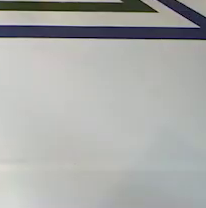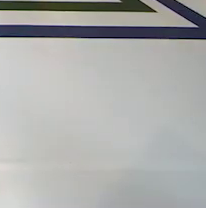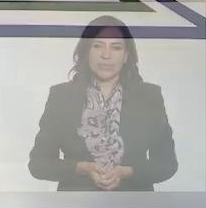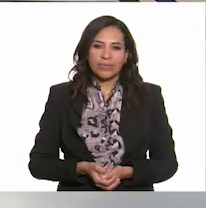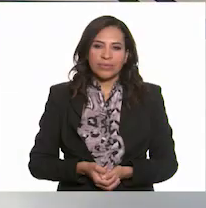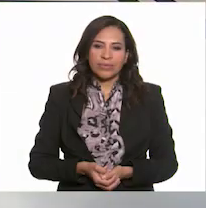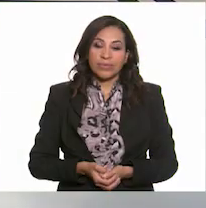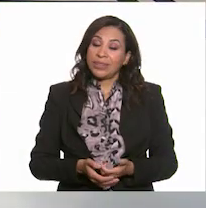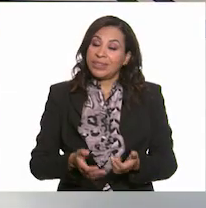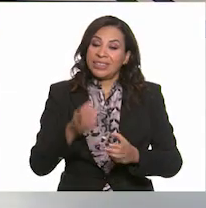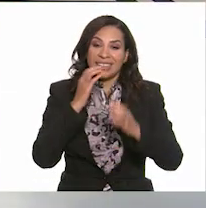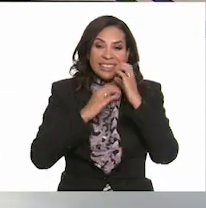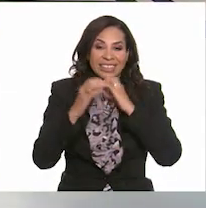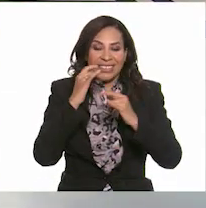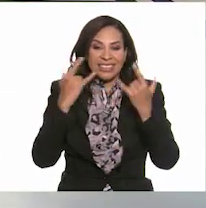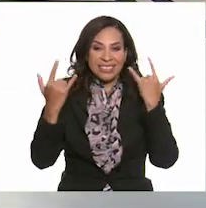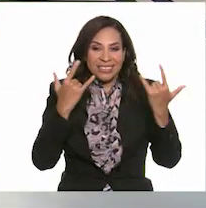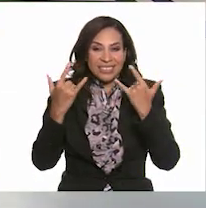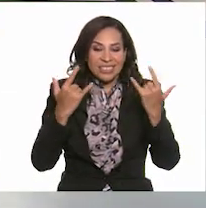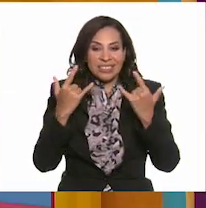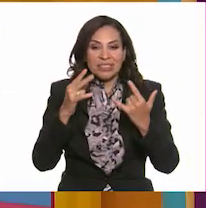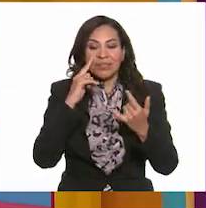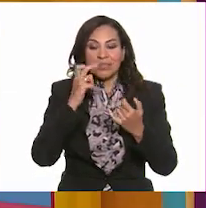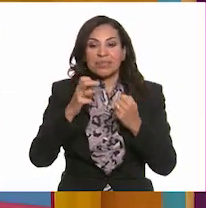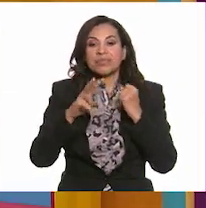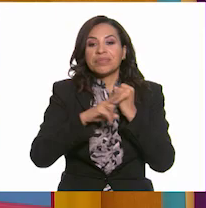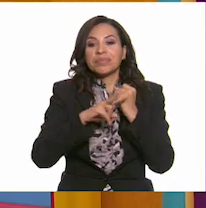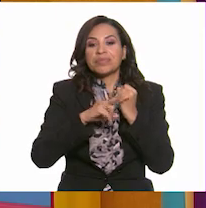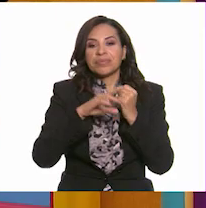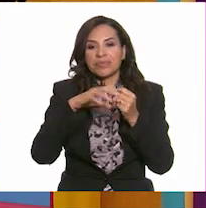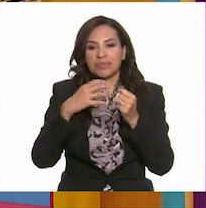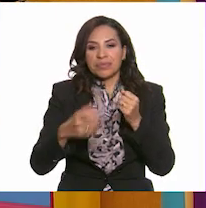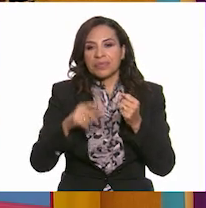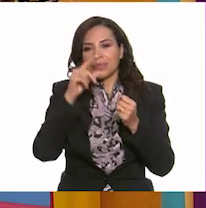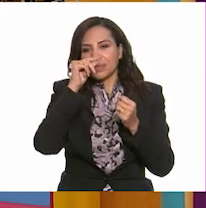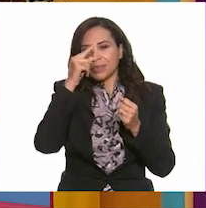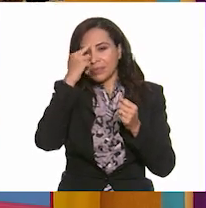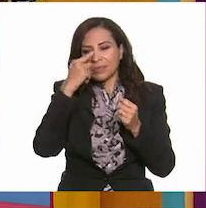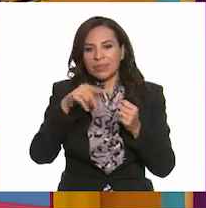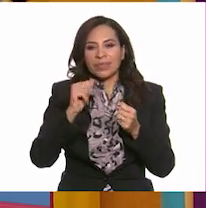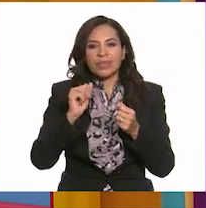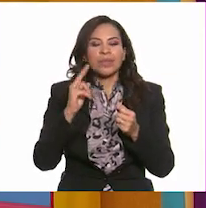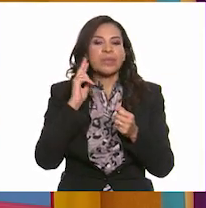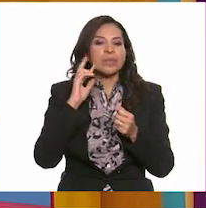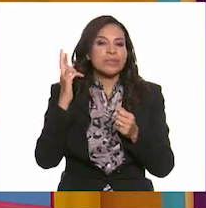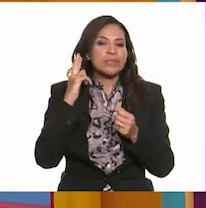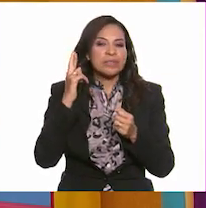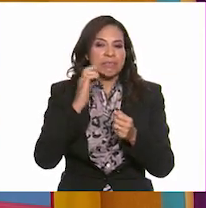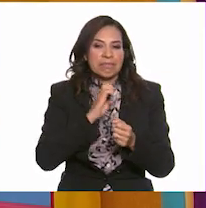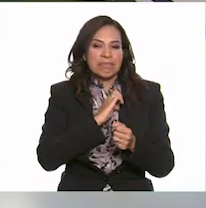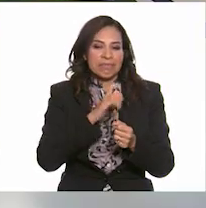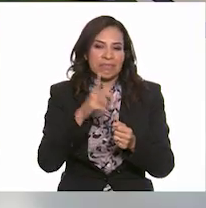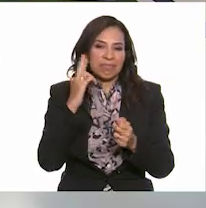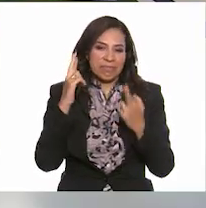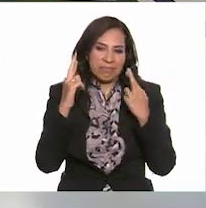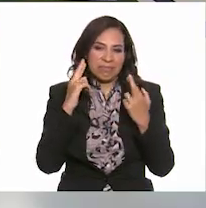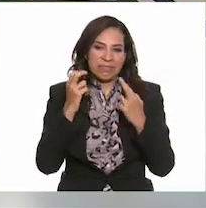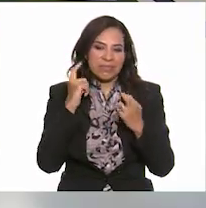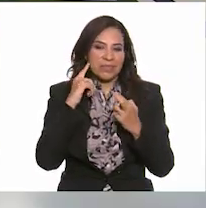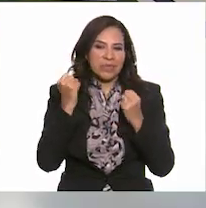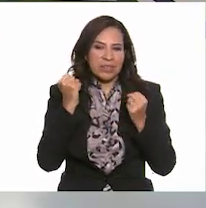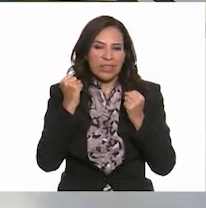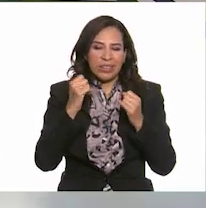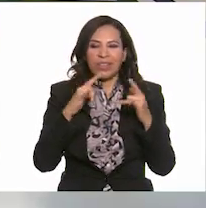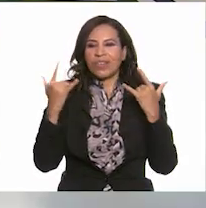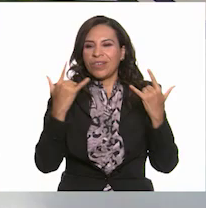¡Ay! ¡Rock and rolleamos! Yo sé que esos vasos se cayeron a propósito para hacer un sonido especial. Exactamente. Un sonido muy